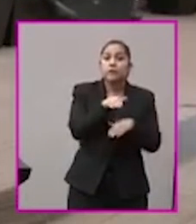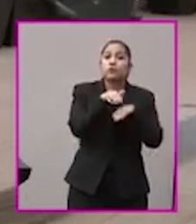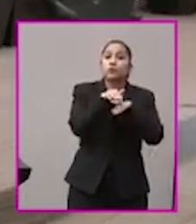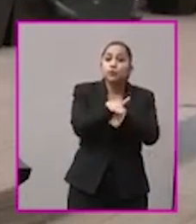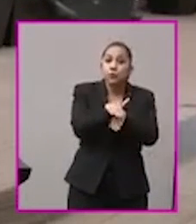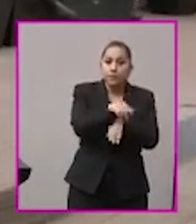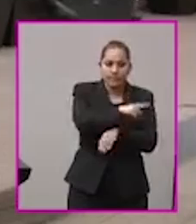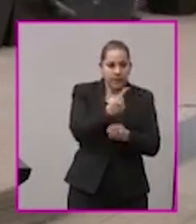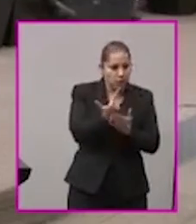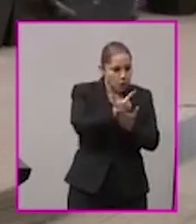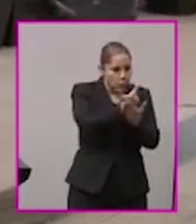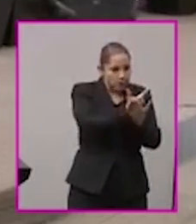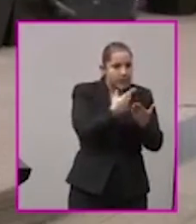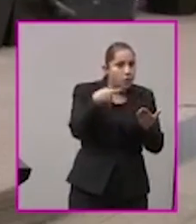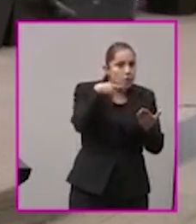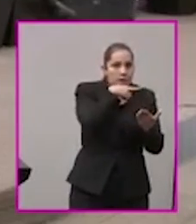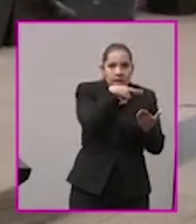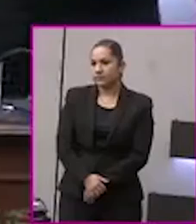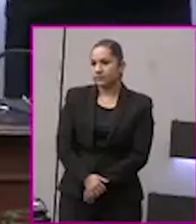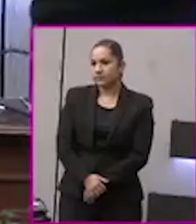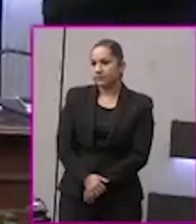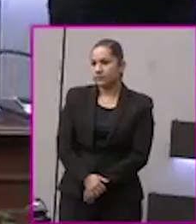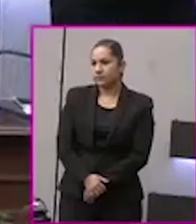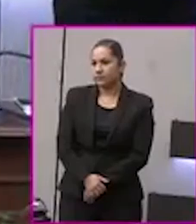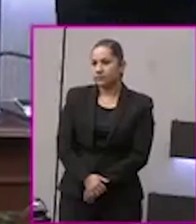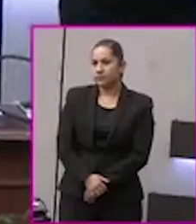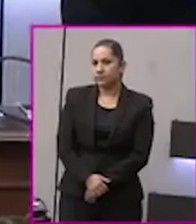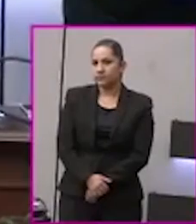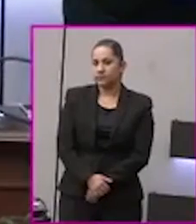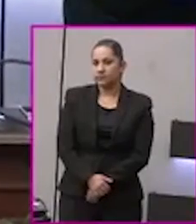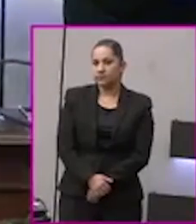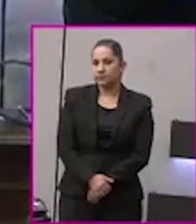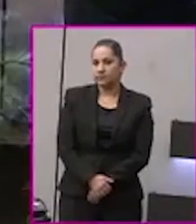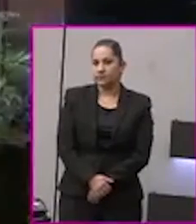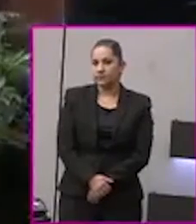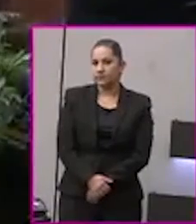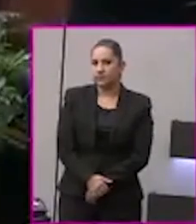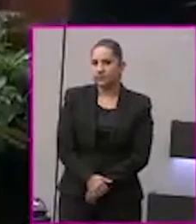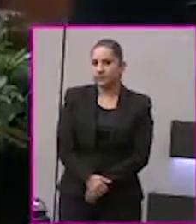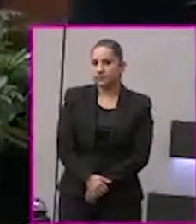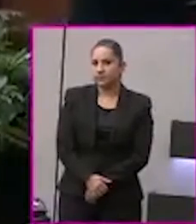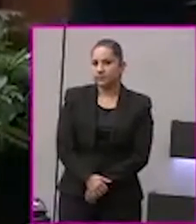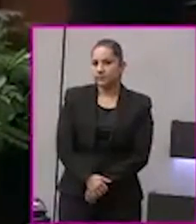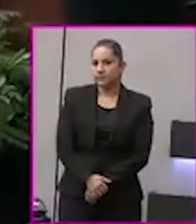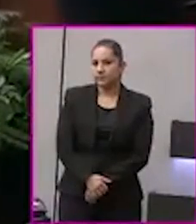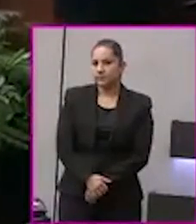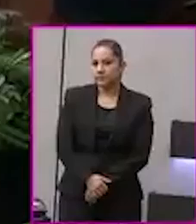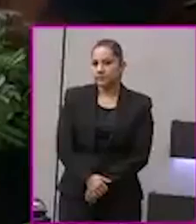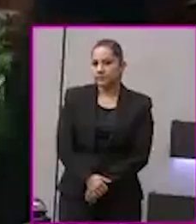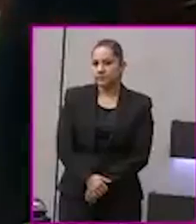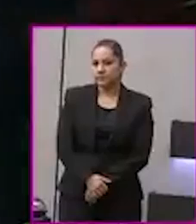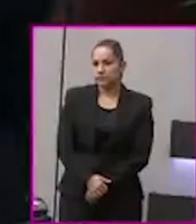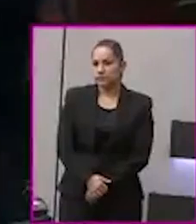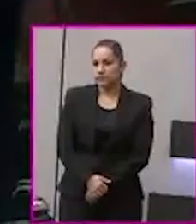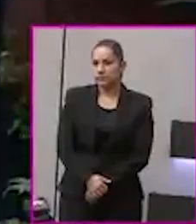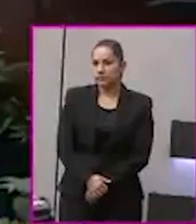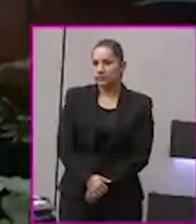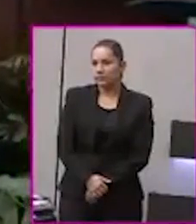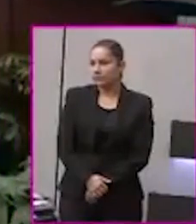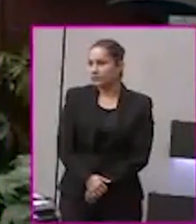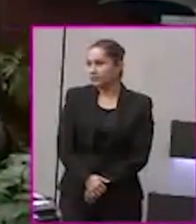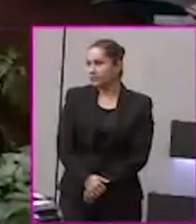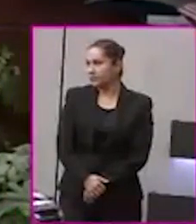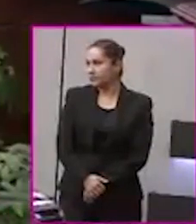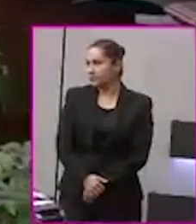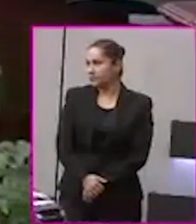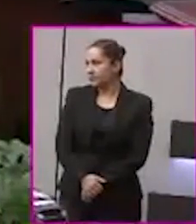en las horas posteriores al cierre de las votaciones asimismo a nombre del organismo electoral agradeció a los científicos miembros